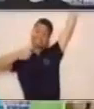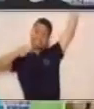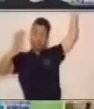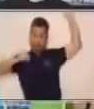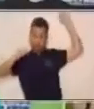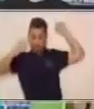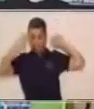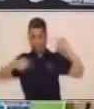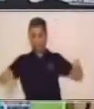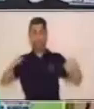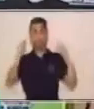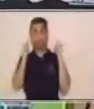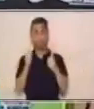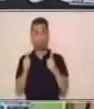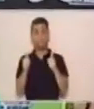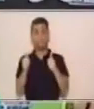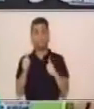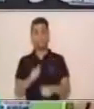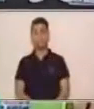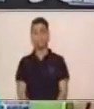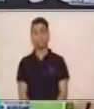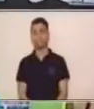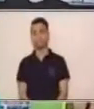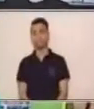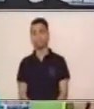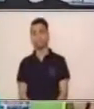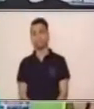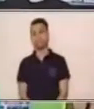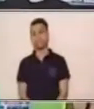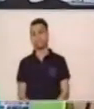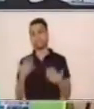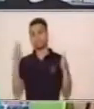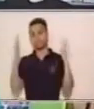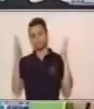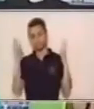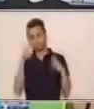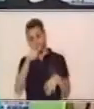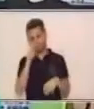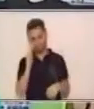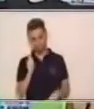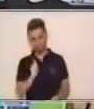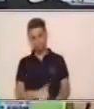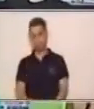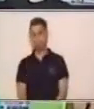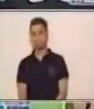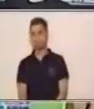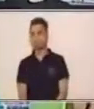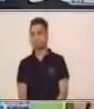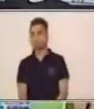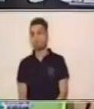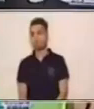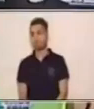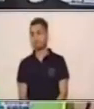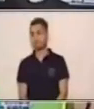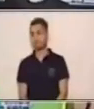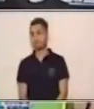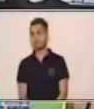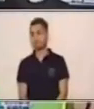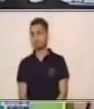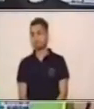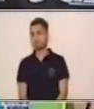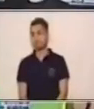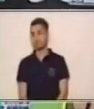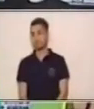Hoy será un gran día. Muy bien. Un aplauso para ti, lo hiciste muy, muy